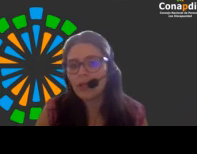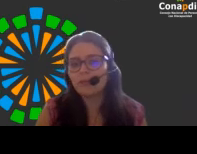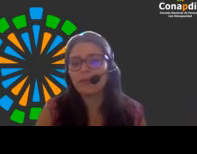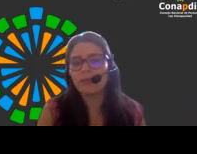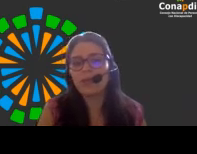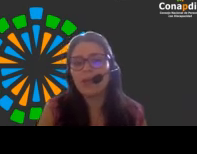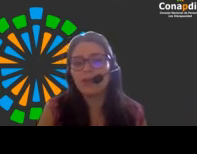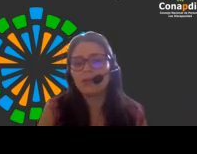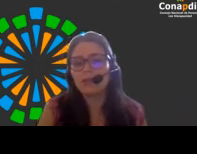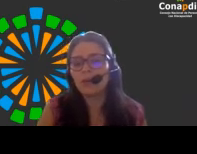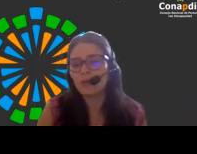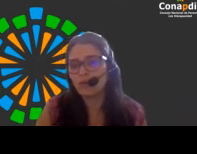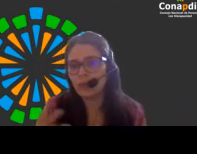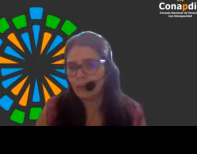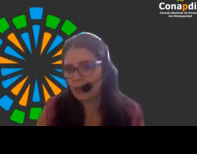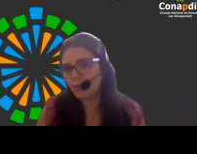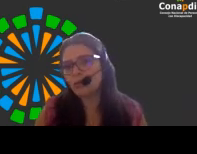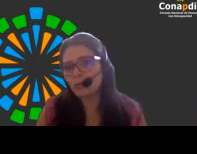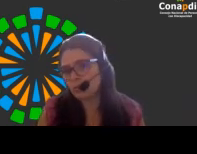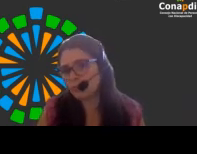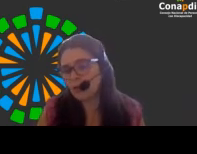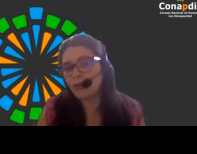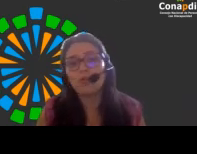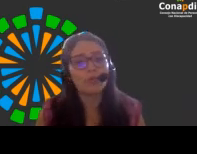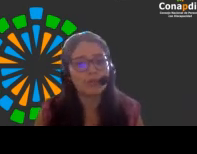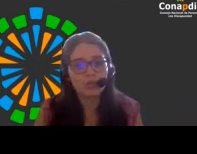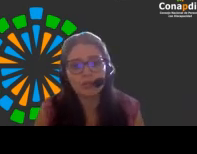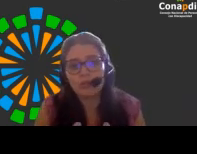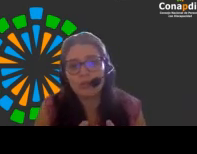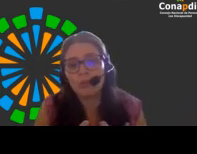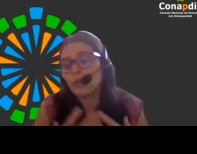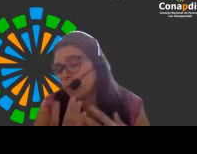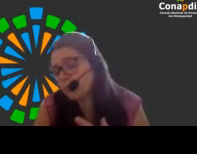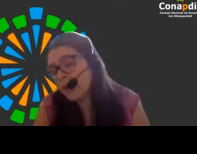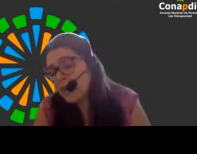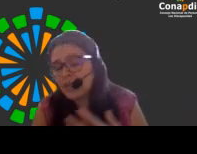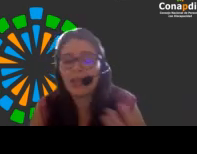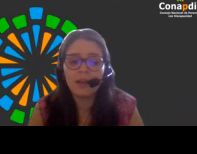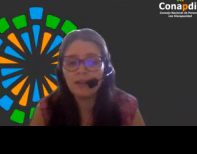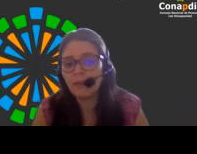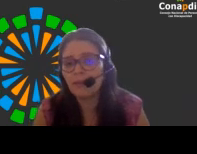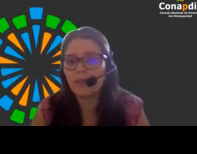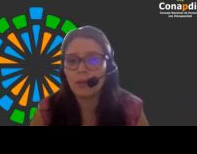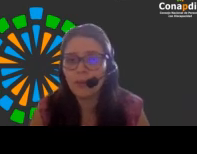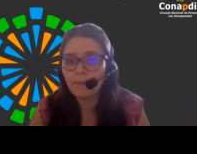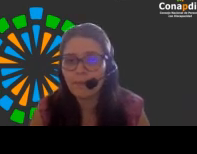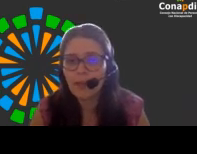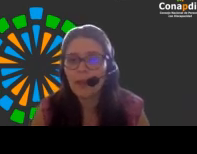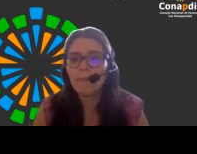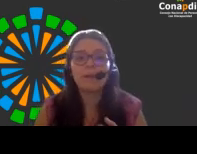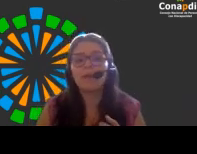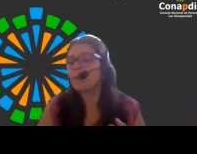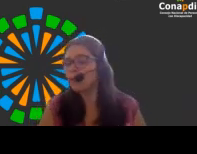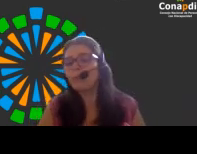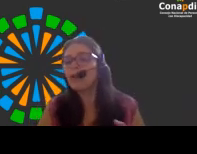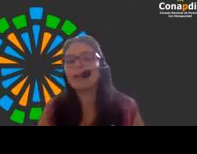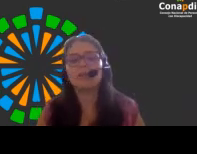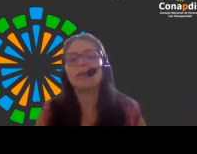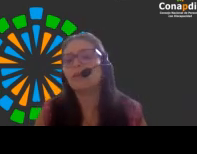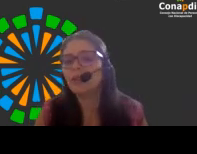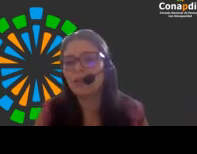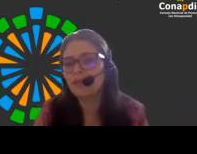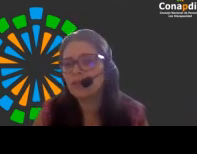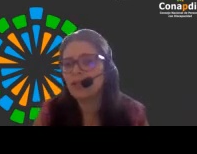las personas con sobrepeso verdad Nos no puede que tengan discapacidad o no pero tampoco